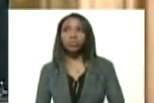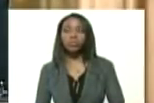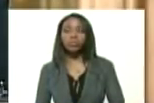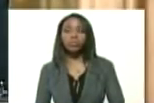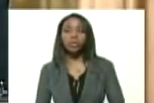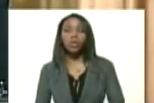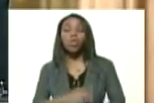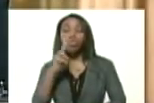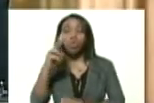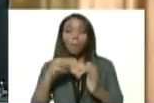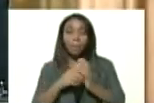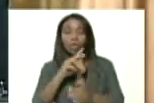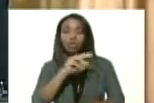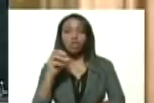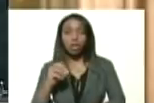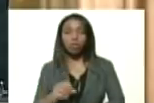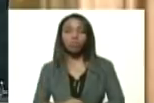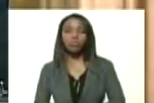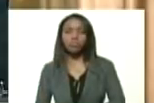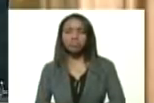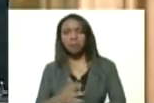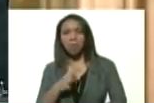2200 horas